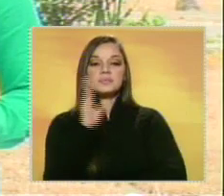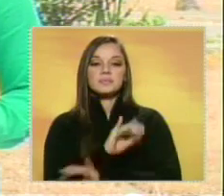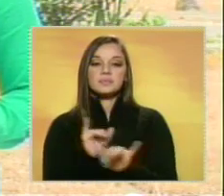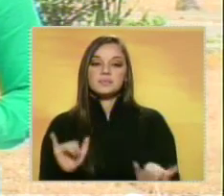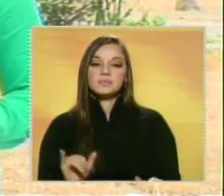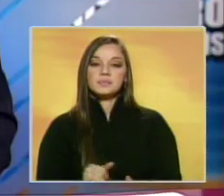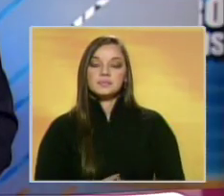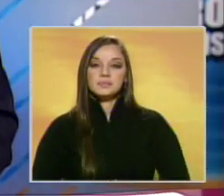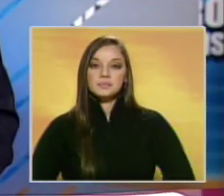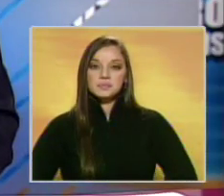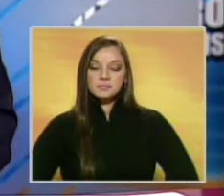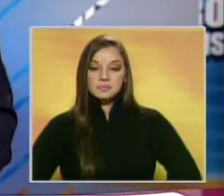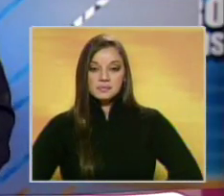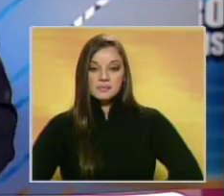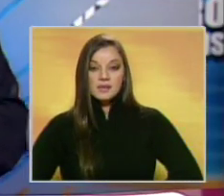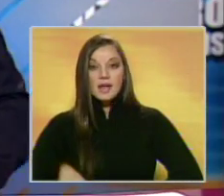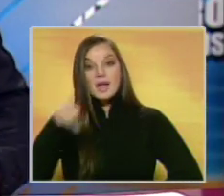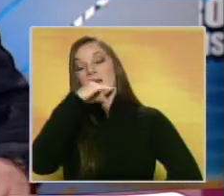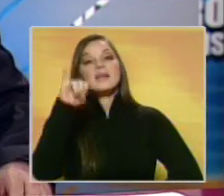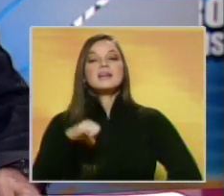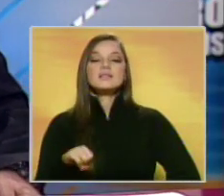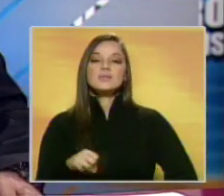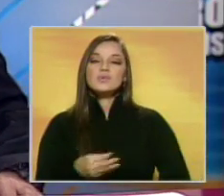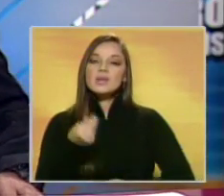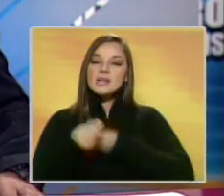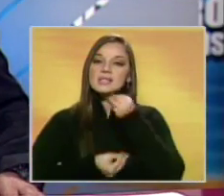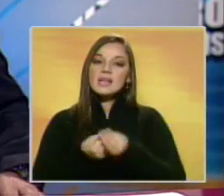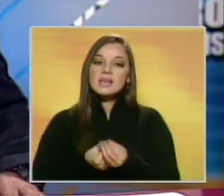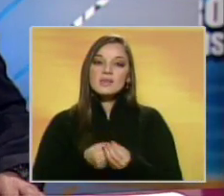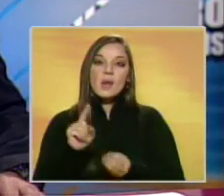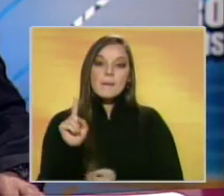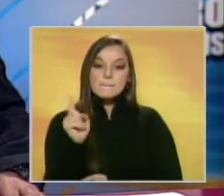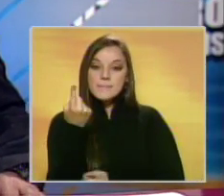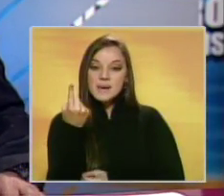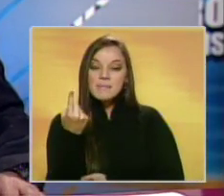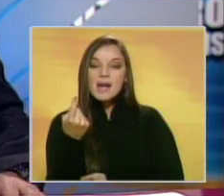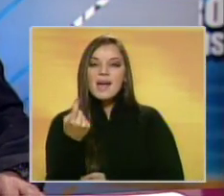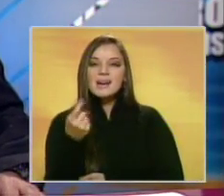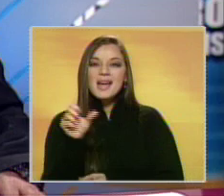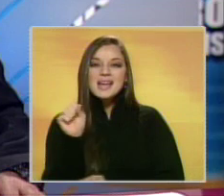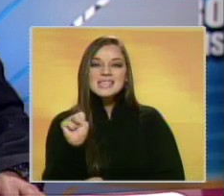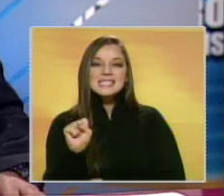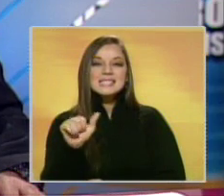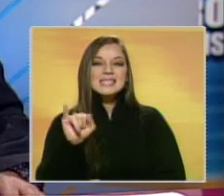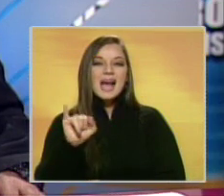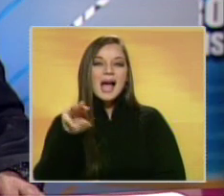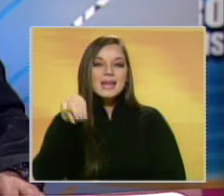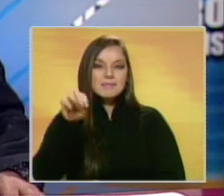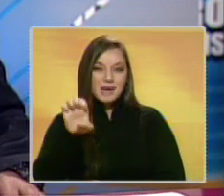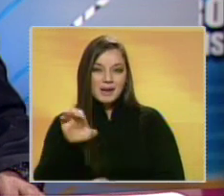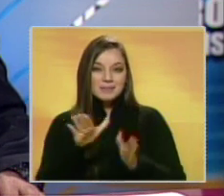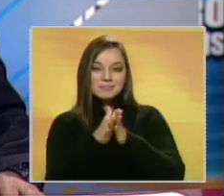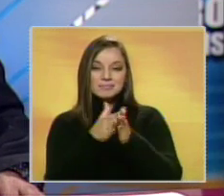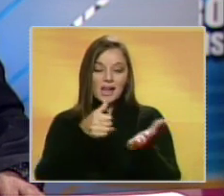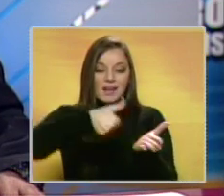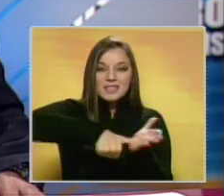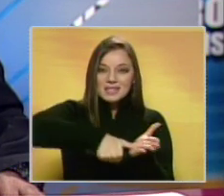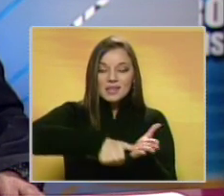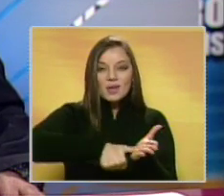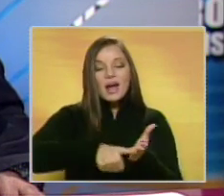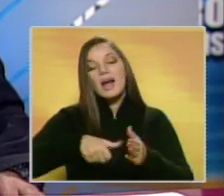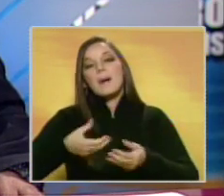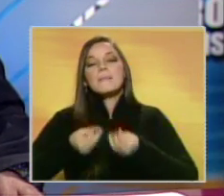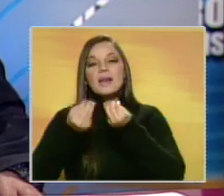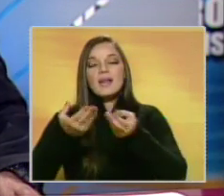Noticiero Venevisión. En el Zulia se llevó a cabo el primer SAIME comunal que busca prestar servicios de cedulación a niños y